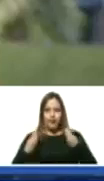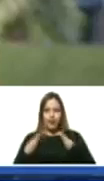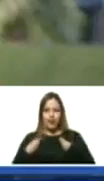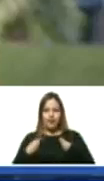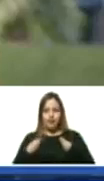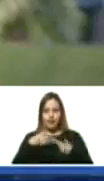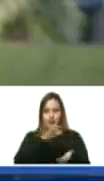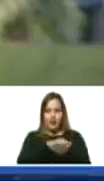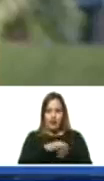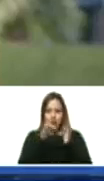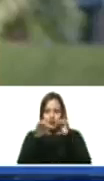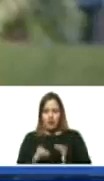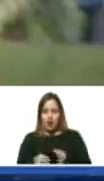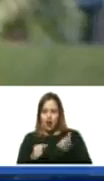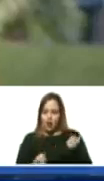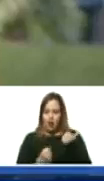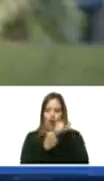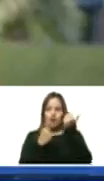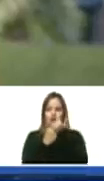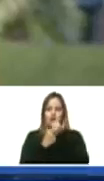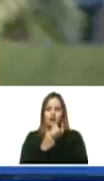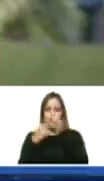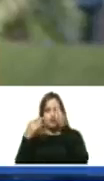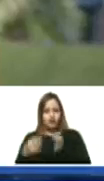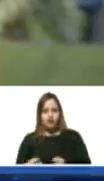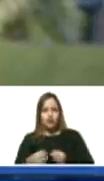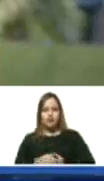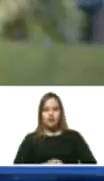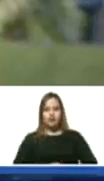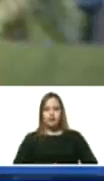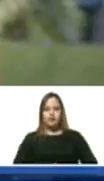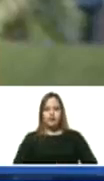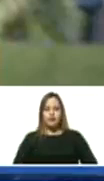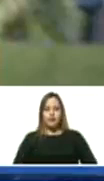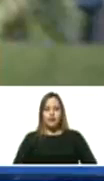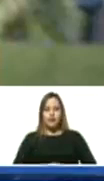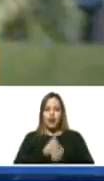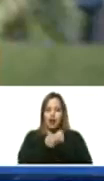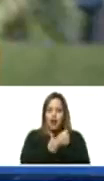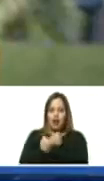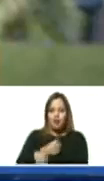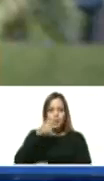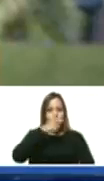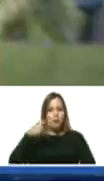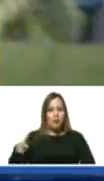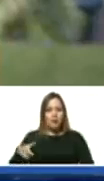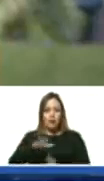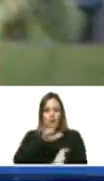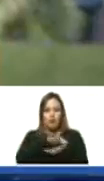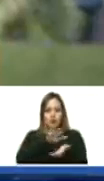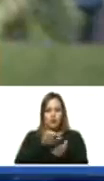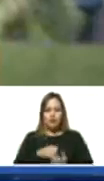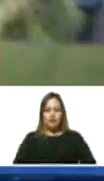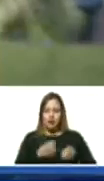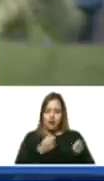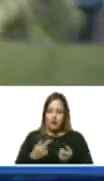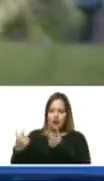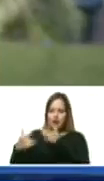seguridad, con apoyo, con solidaridad y con el amor del pueblo margariteño.